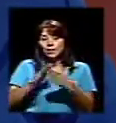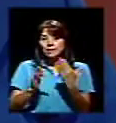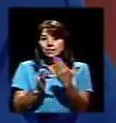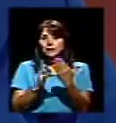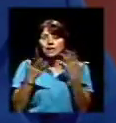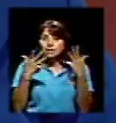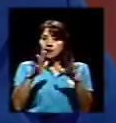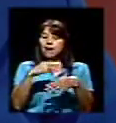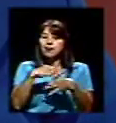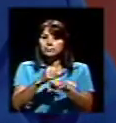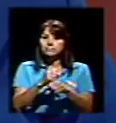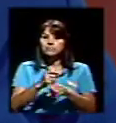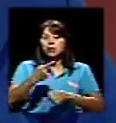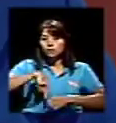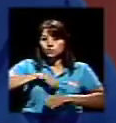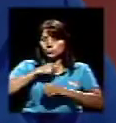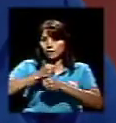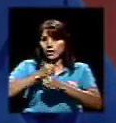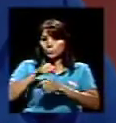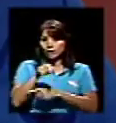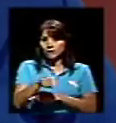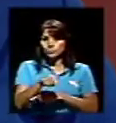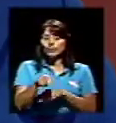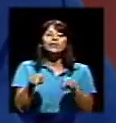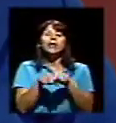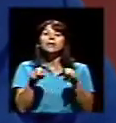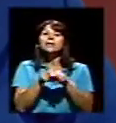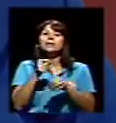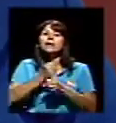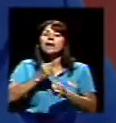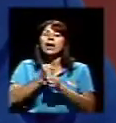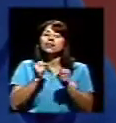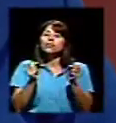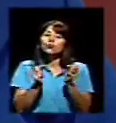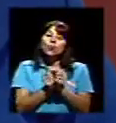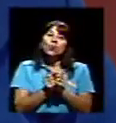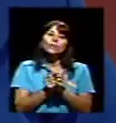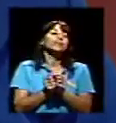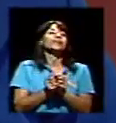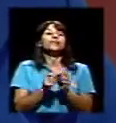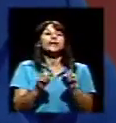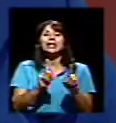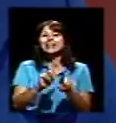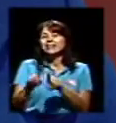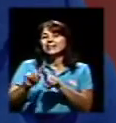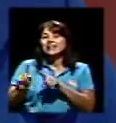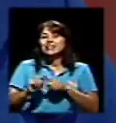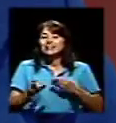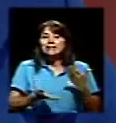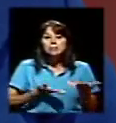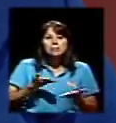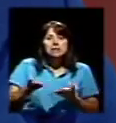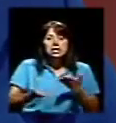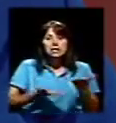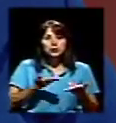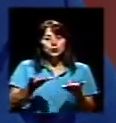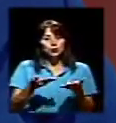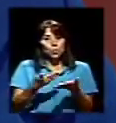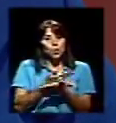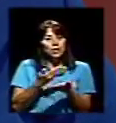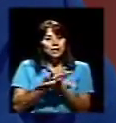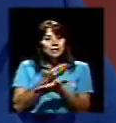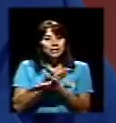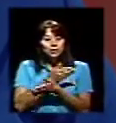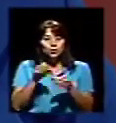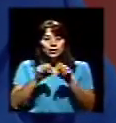trabajando en esto, estamos trabajando también en toda lo que es la parte de gestión, dentro del cual toda la parte de modernización de los sistemas de información